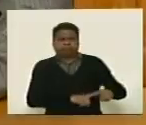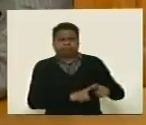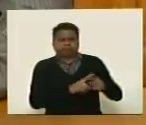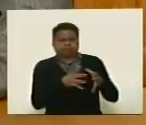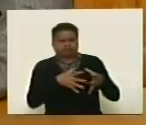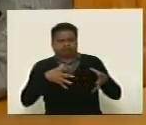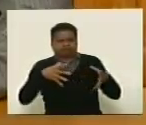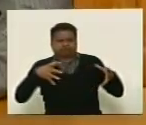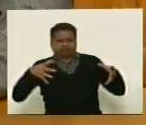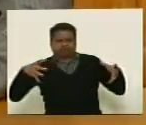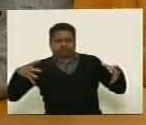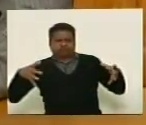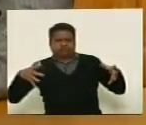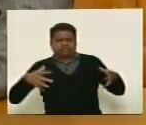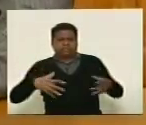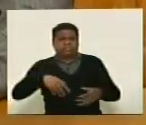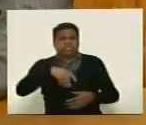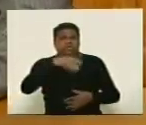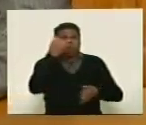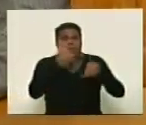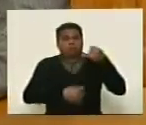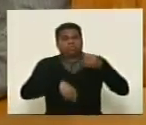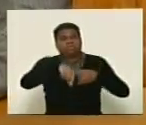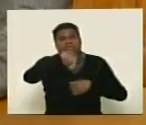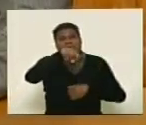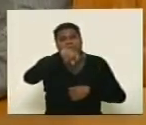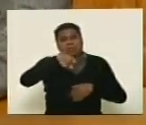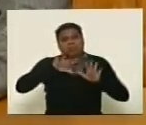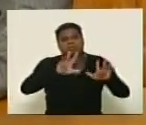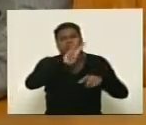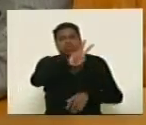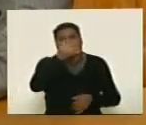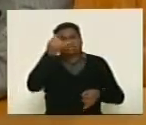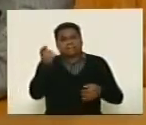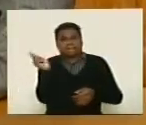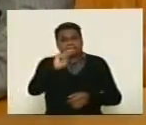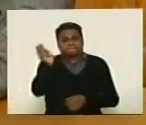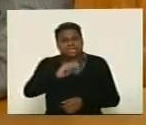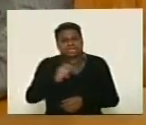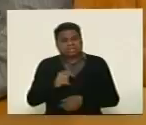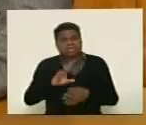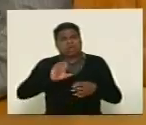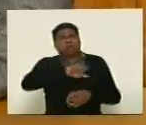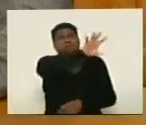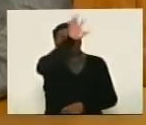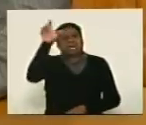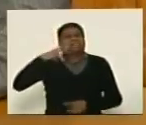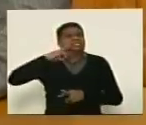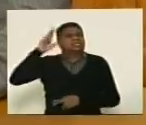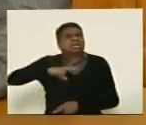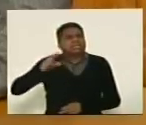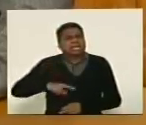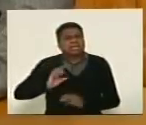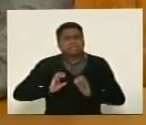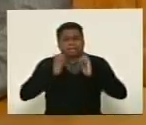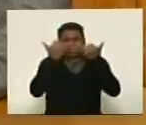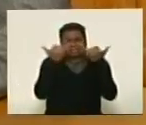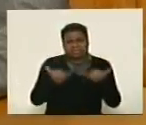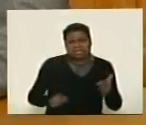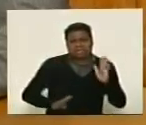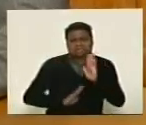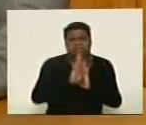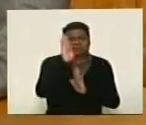los últimos 12 meses, ya que muchos países asumen su realidad y comienzan a